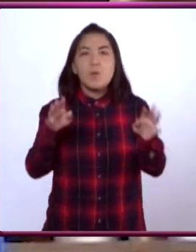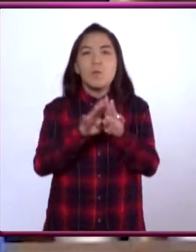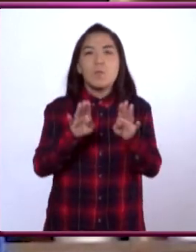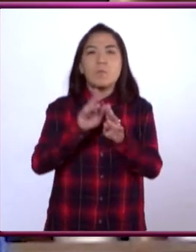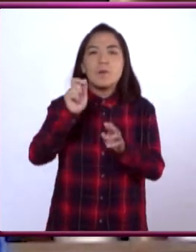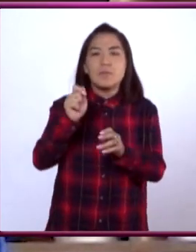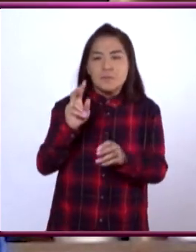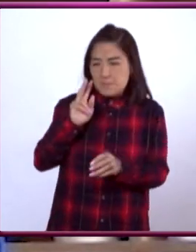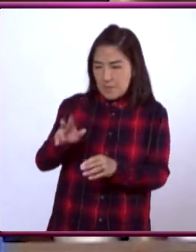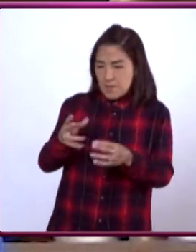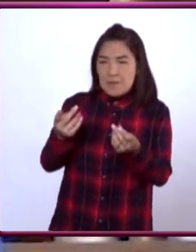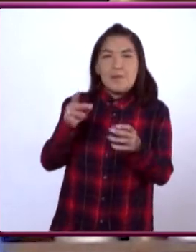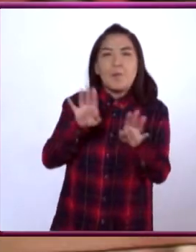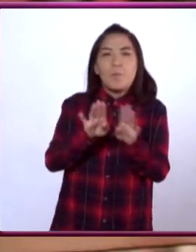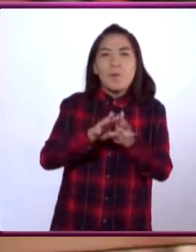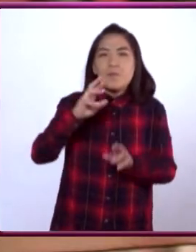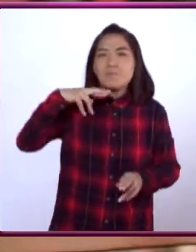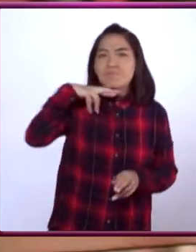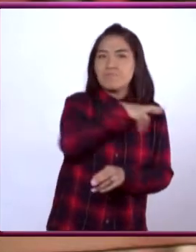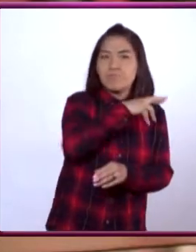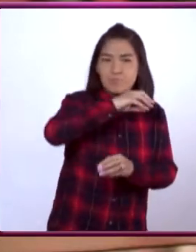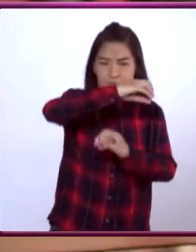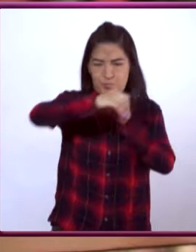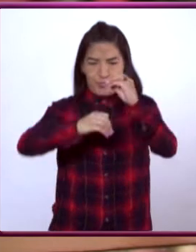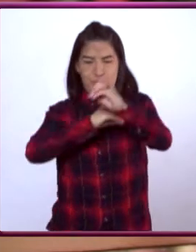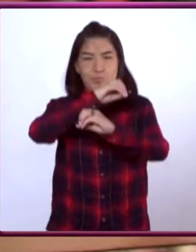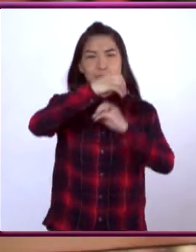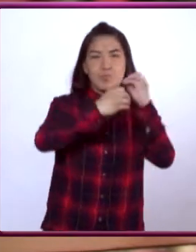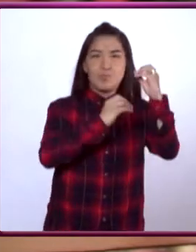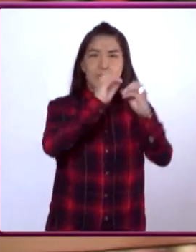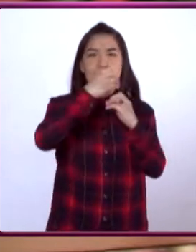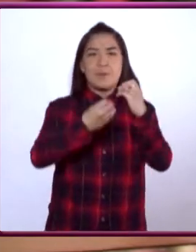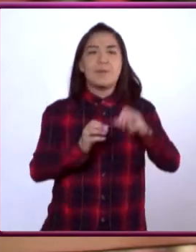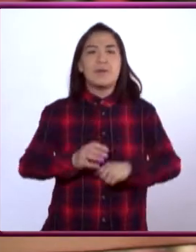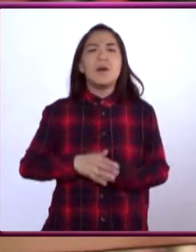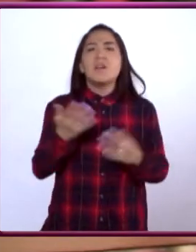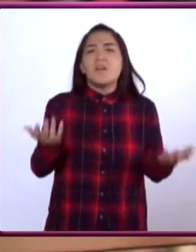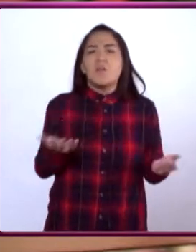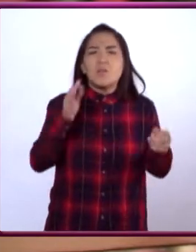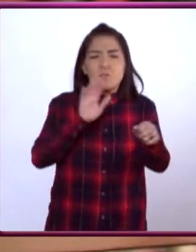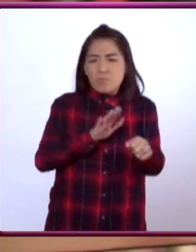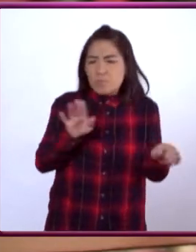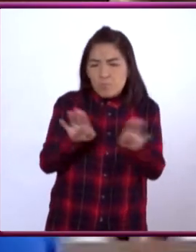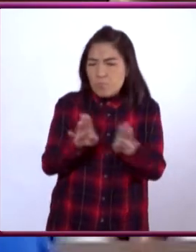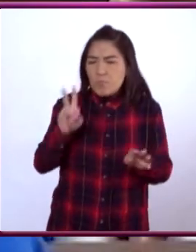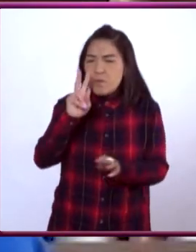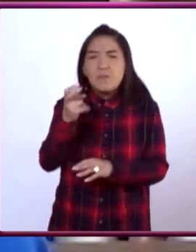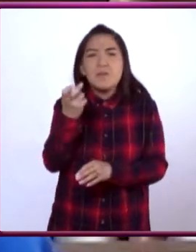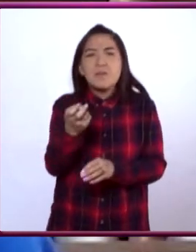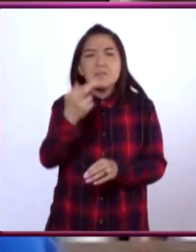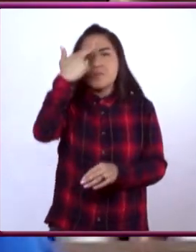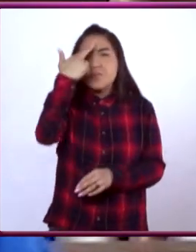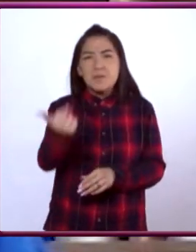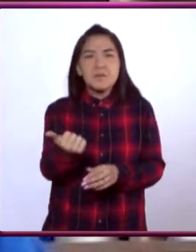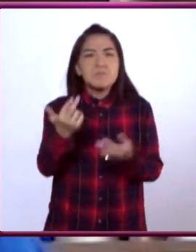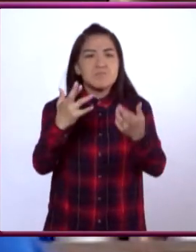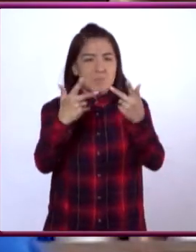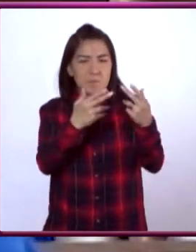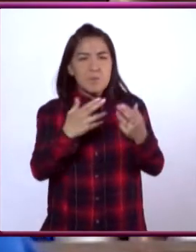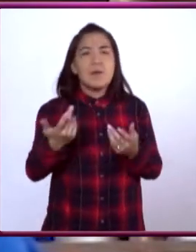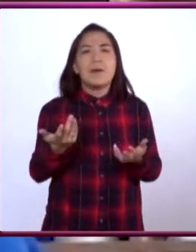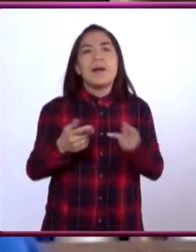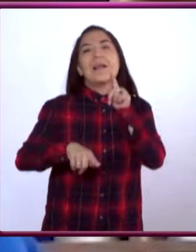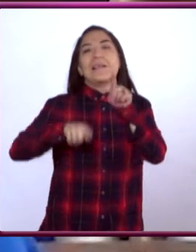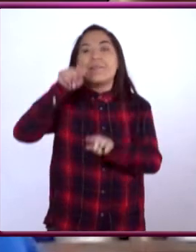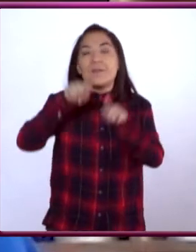fabricar en los aceleradores de partículas. Okay. ¿Y estas qué información es la importante, la que aportan? Bueno, depende qué